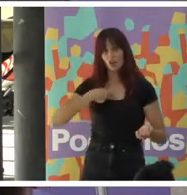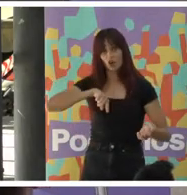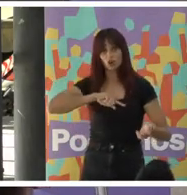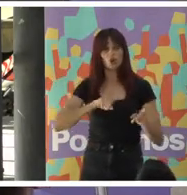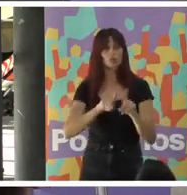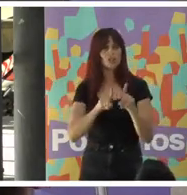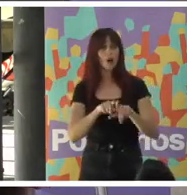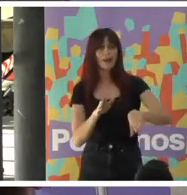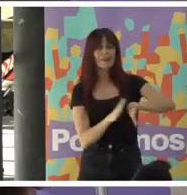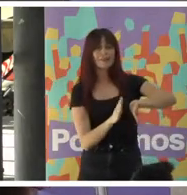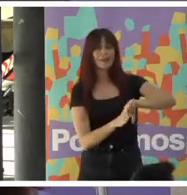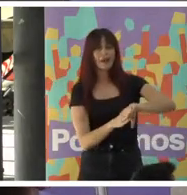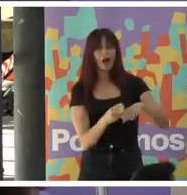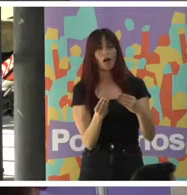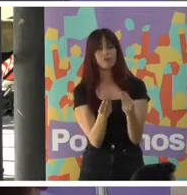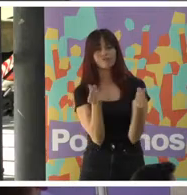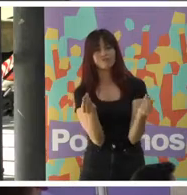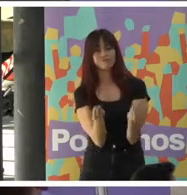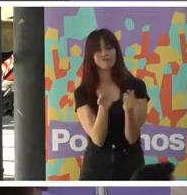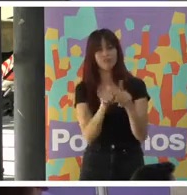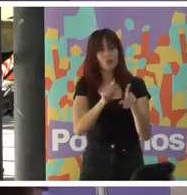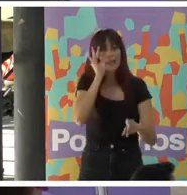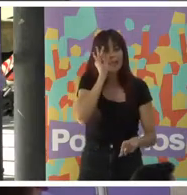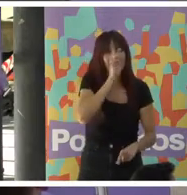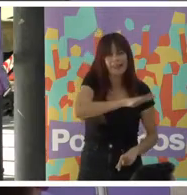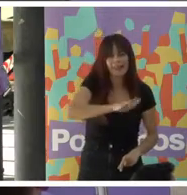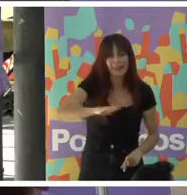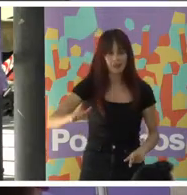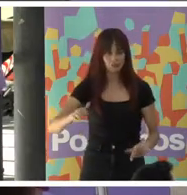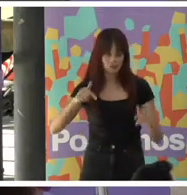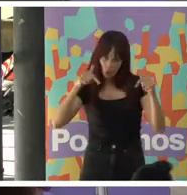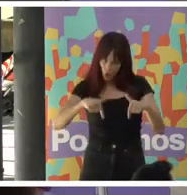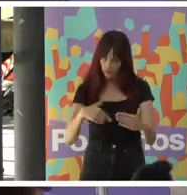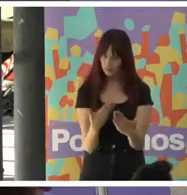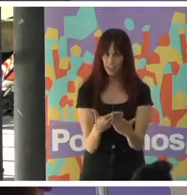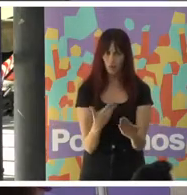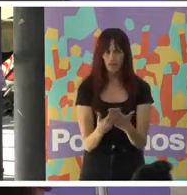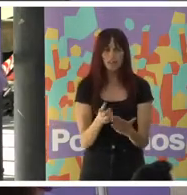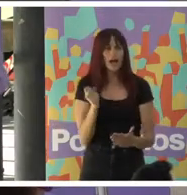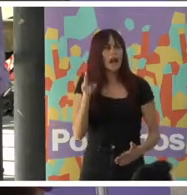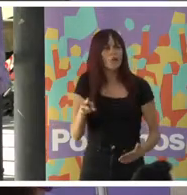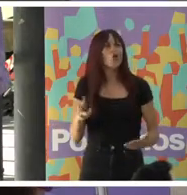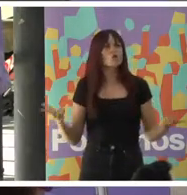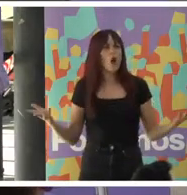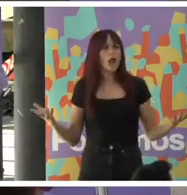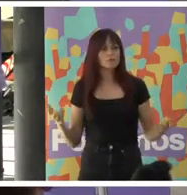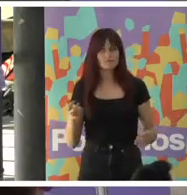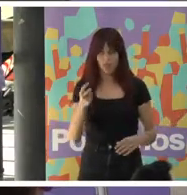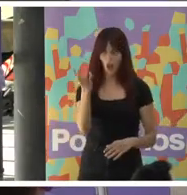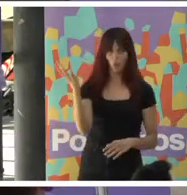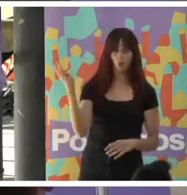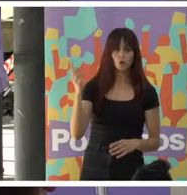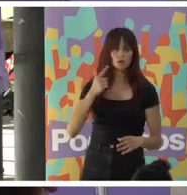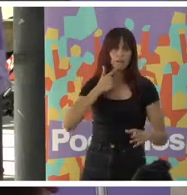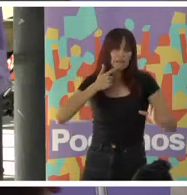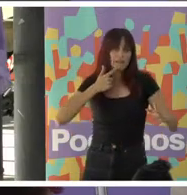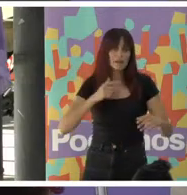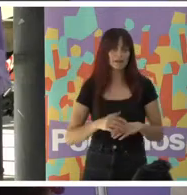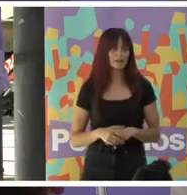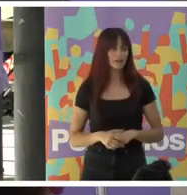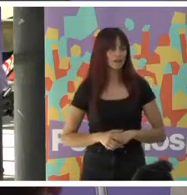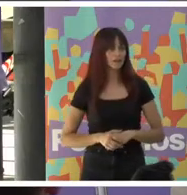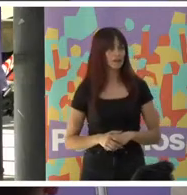nos dijeron que éramos una izquierda naif. Hoy se demuestra la razón que teníamos. Algunos apelaron incluso a la necesidad